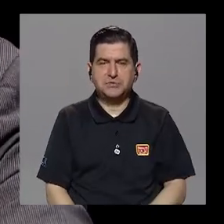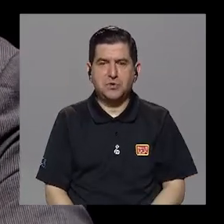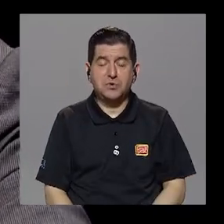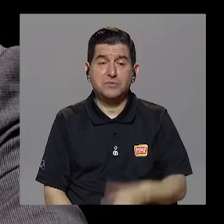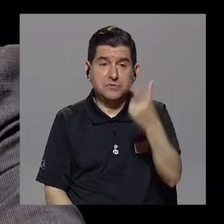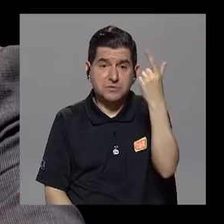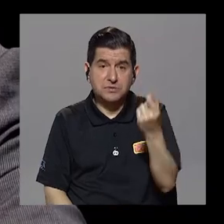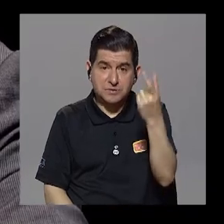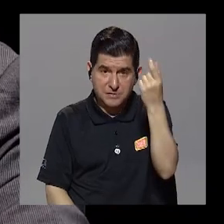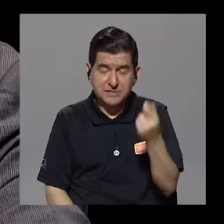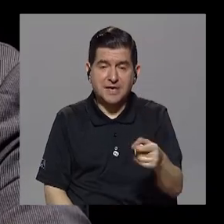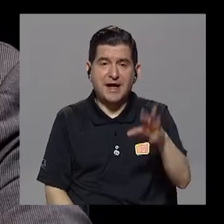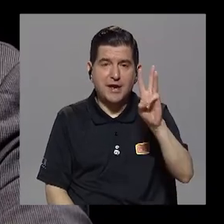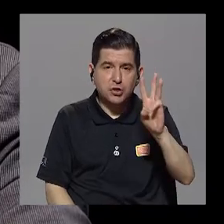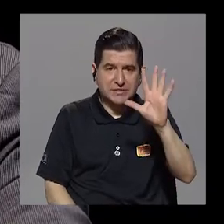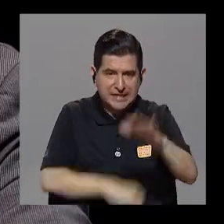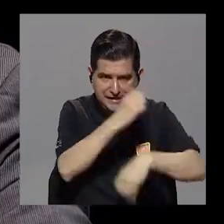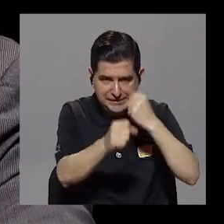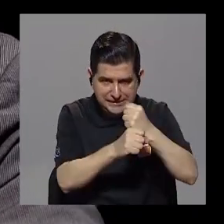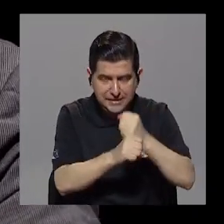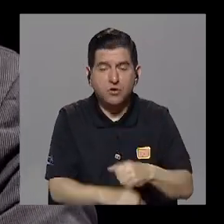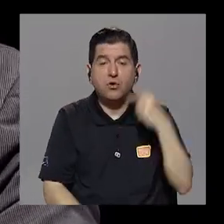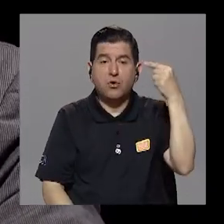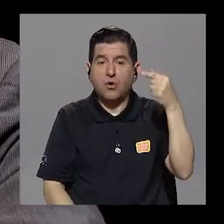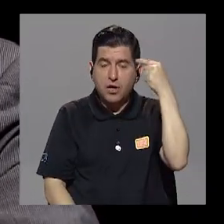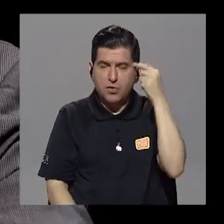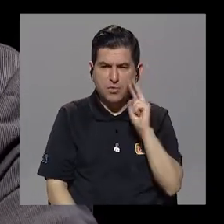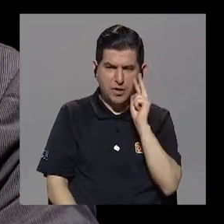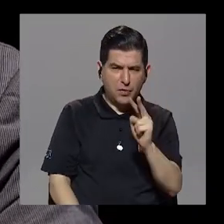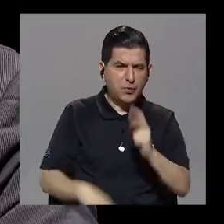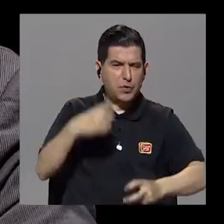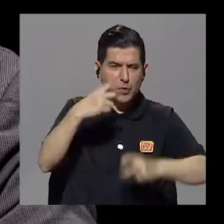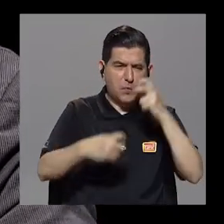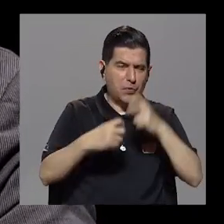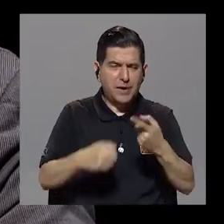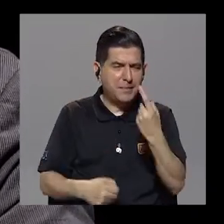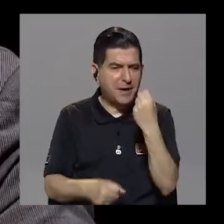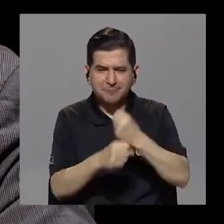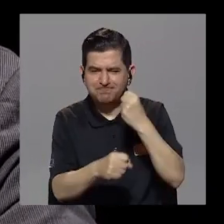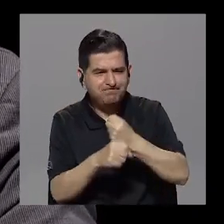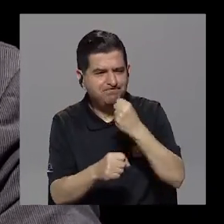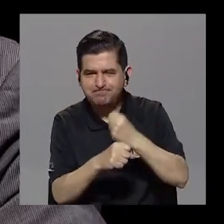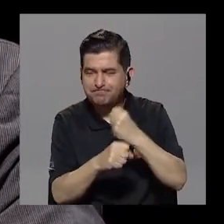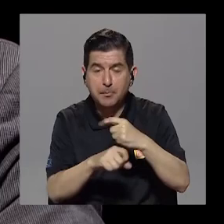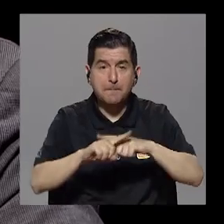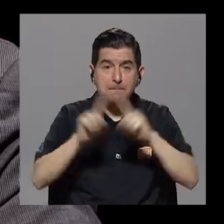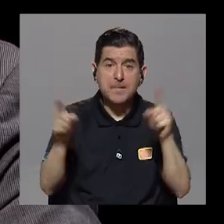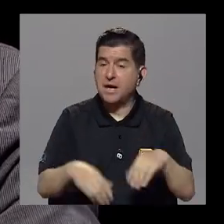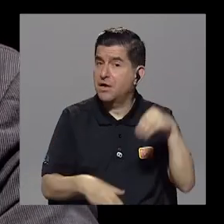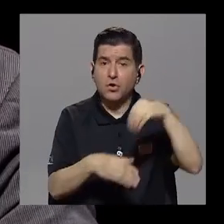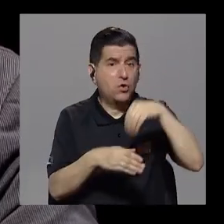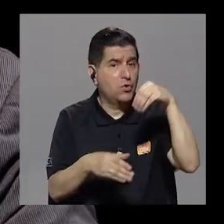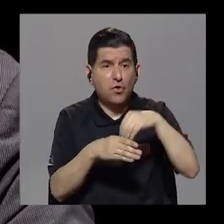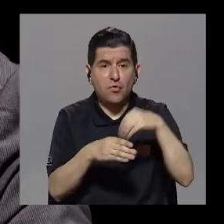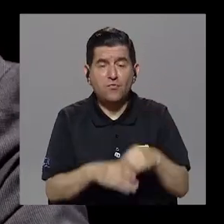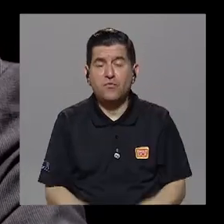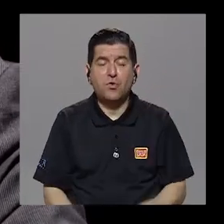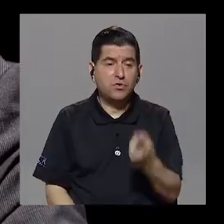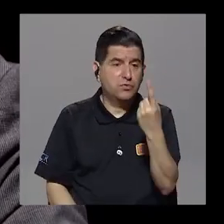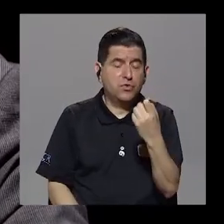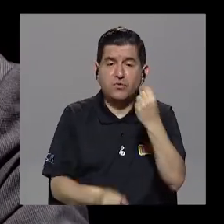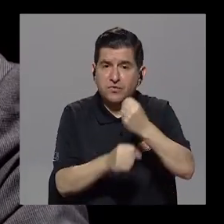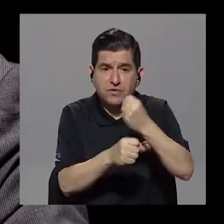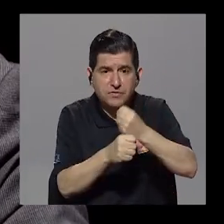pensión si se pensionaban a los 65, y llegó el Estado y vio que había un problema de desempleo. Pero en vez de hacer un fondo de